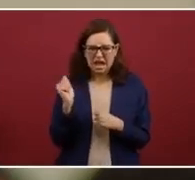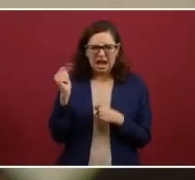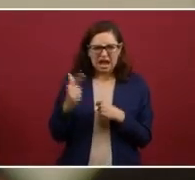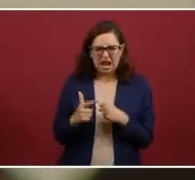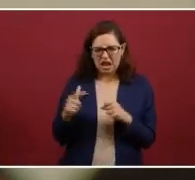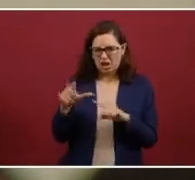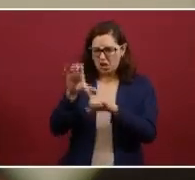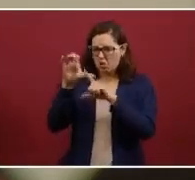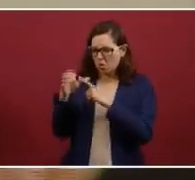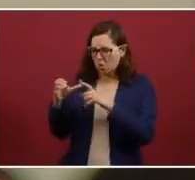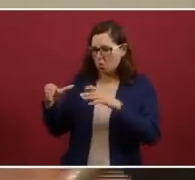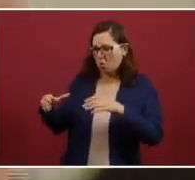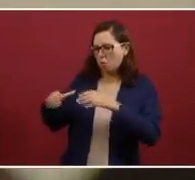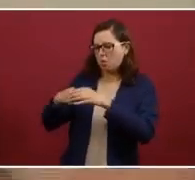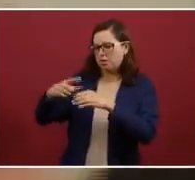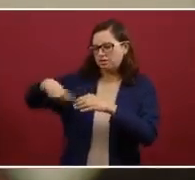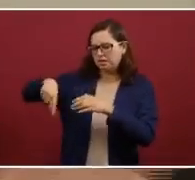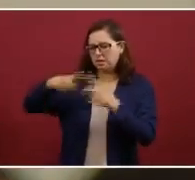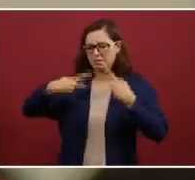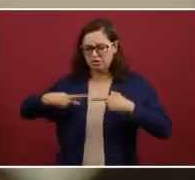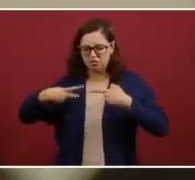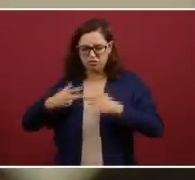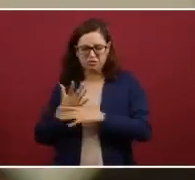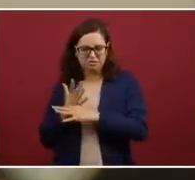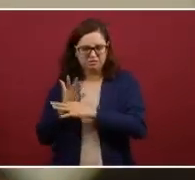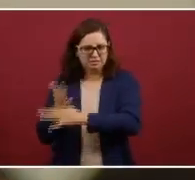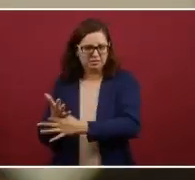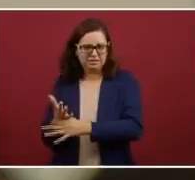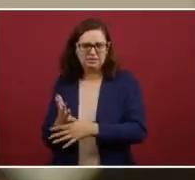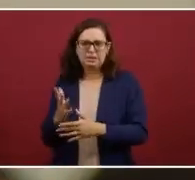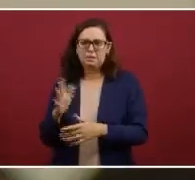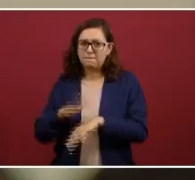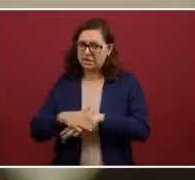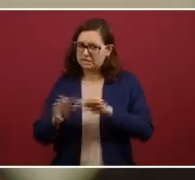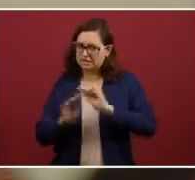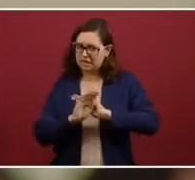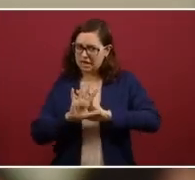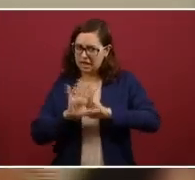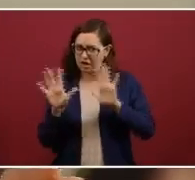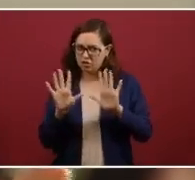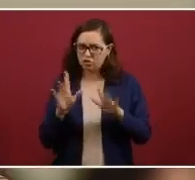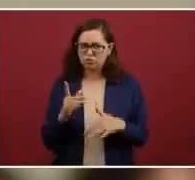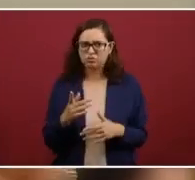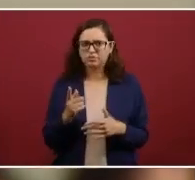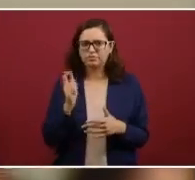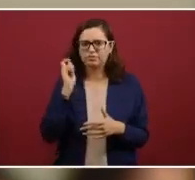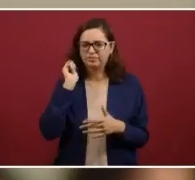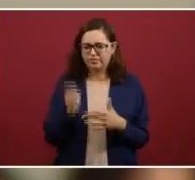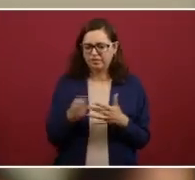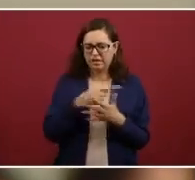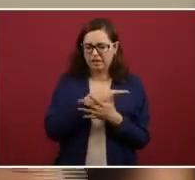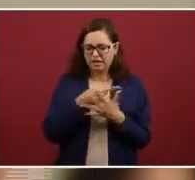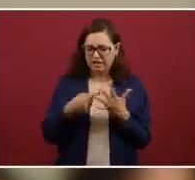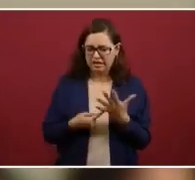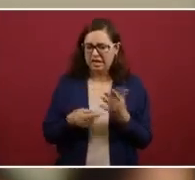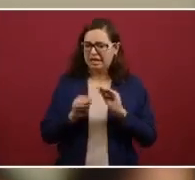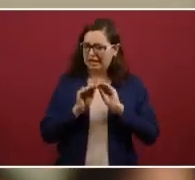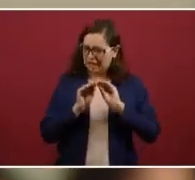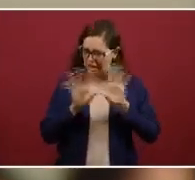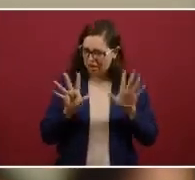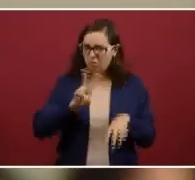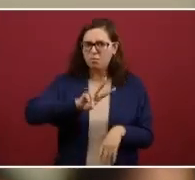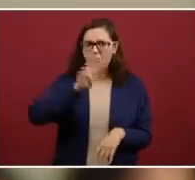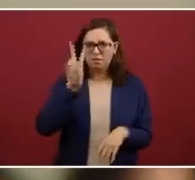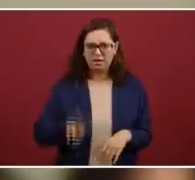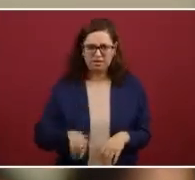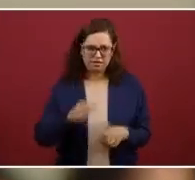ciudadana, un comité ciudadano que pudiera determinar con mucha claridad cuáles son los criterios, pero de manera muy objetiva y clara, para